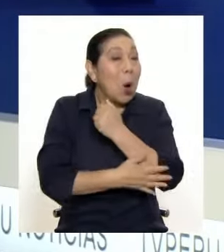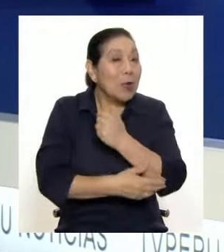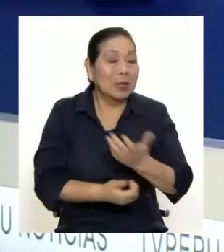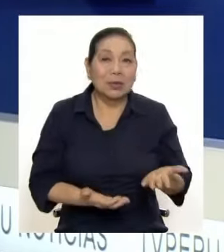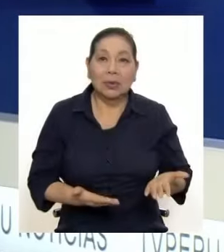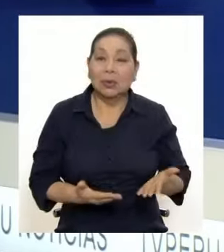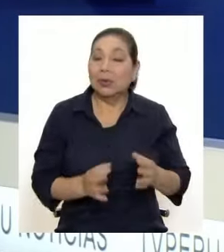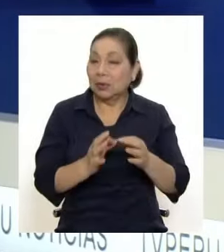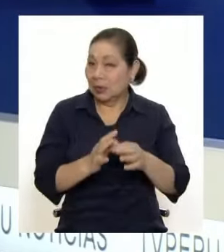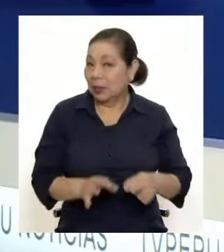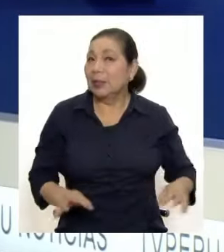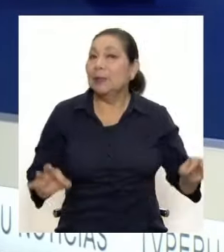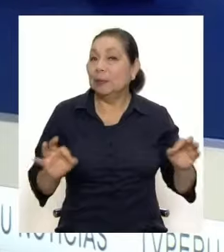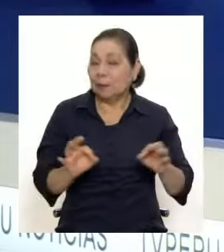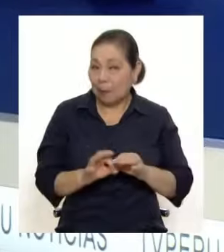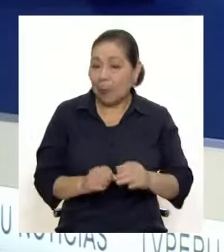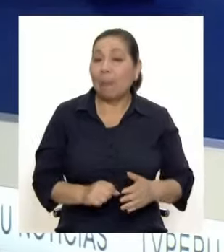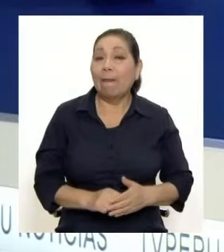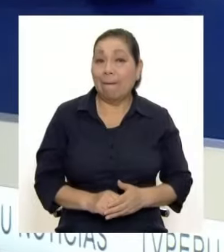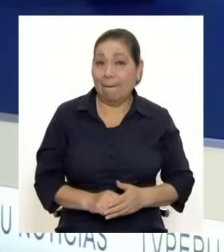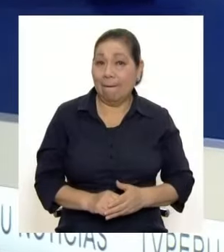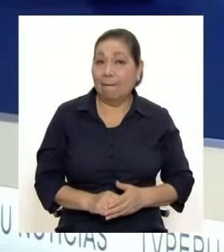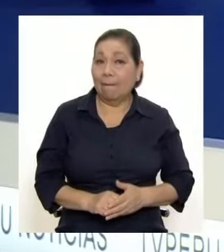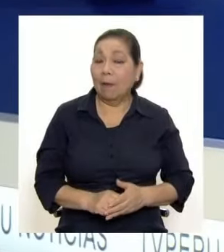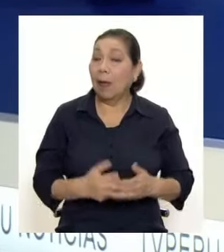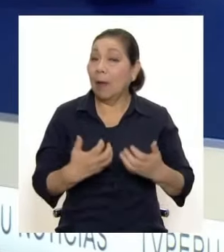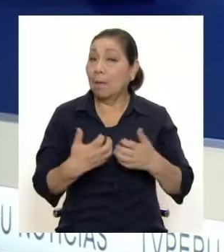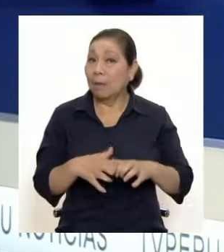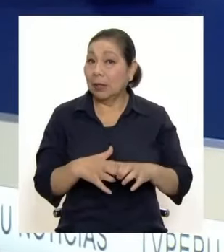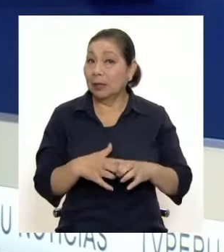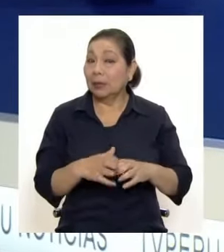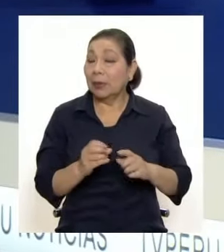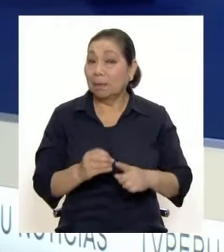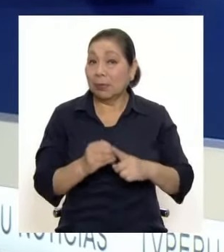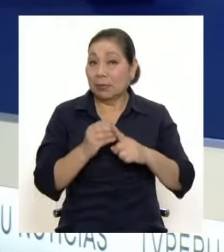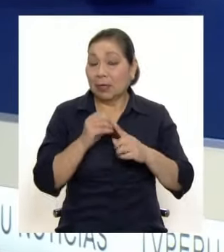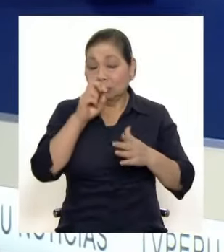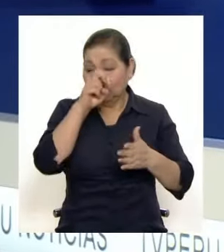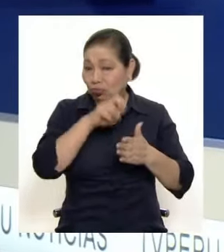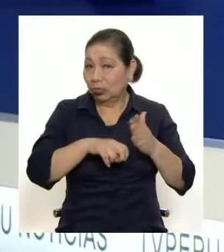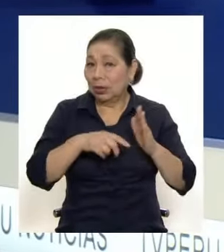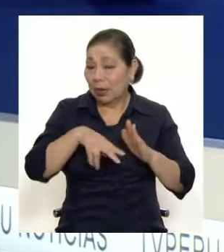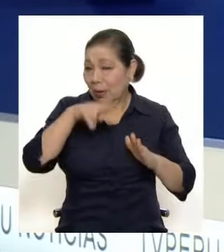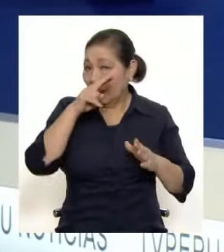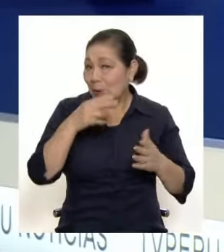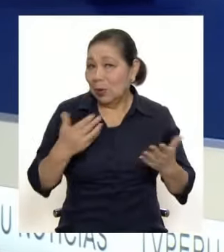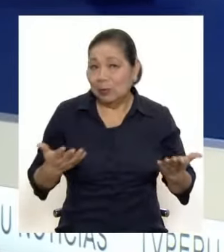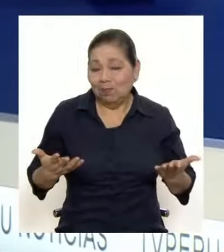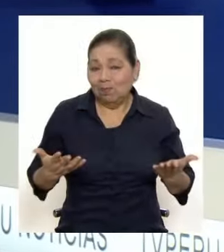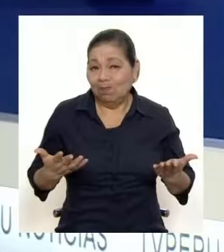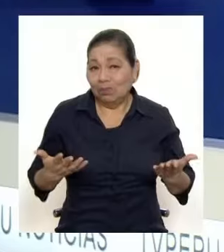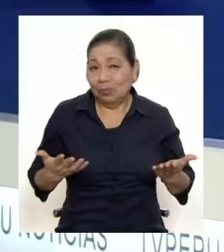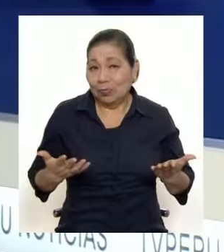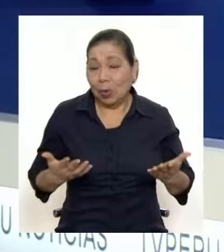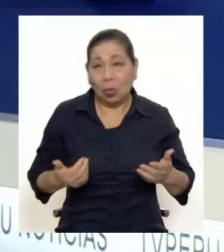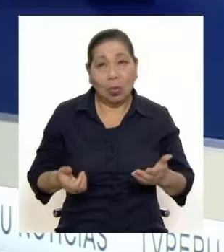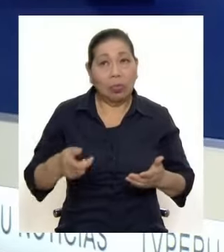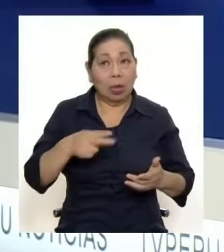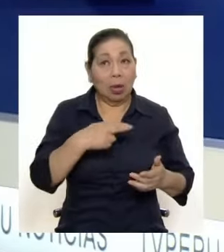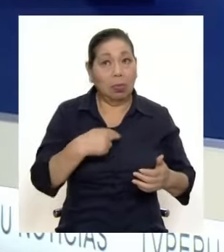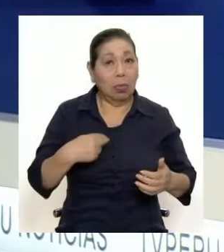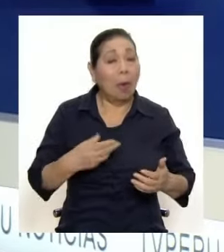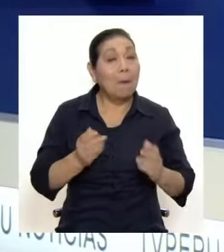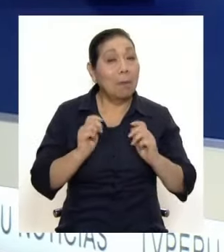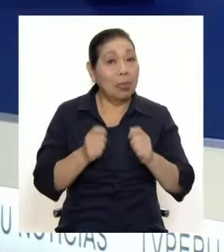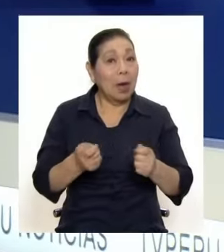que es super importante las empresas principales mineras que están en el Perú de de capitales chinos